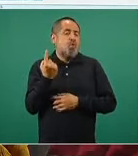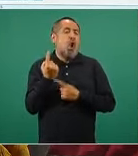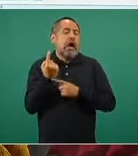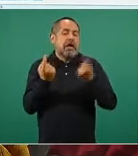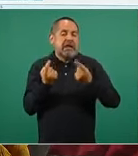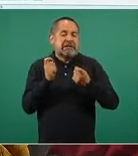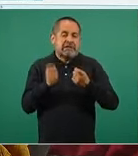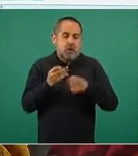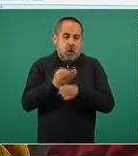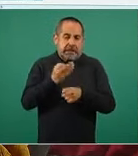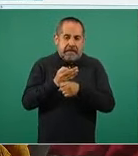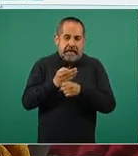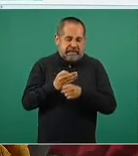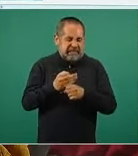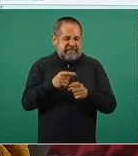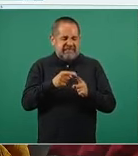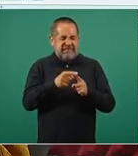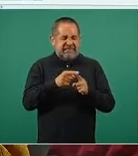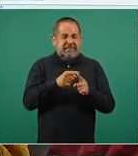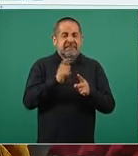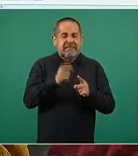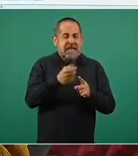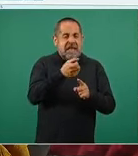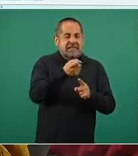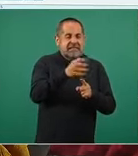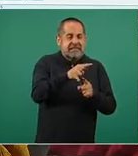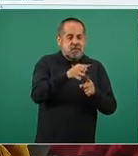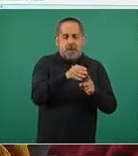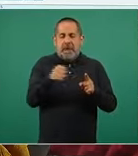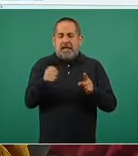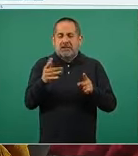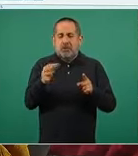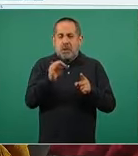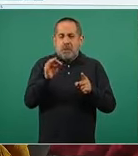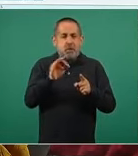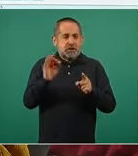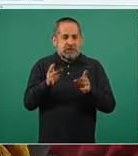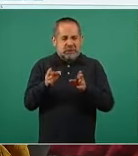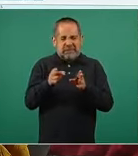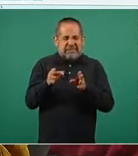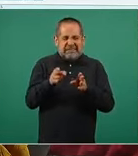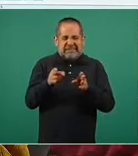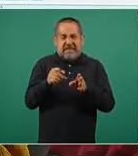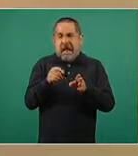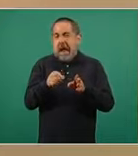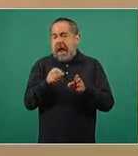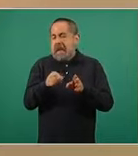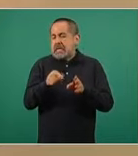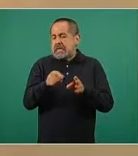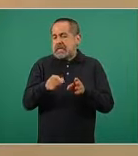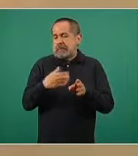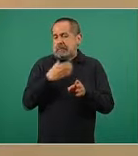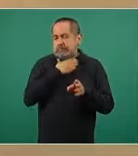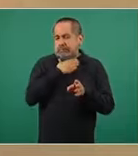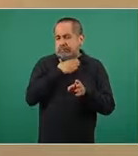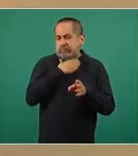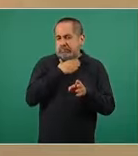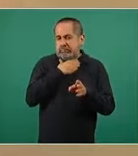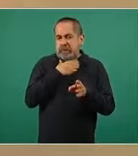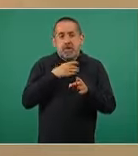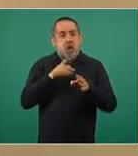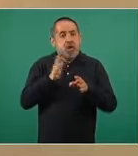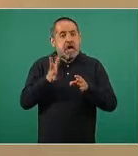en este momento con una ocupación entre 69 y el 50%, misma que inclusive se encuentra ya en